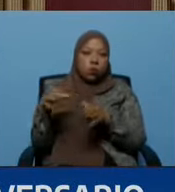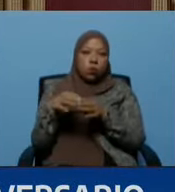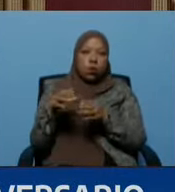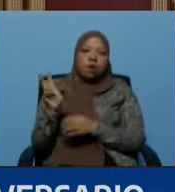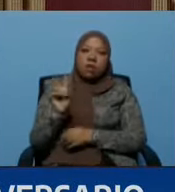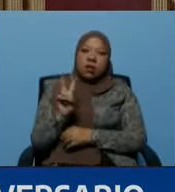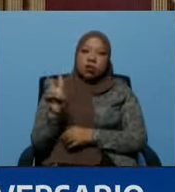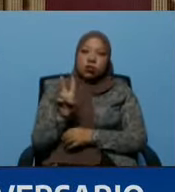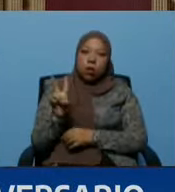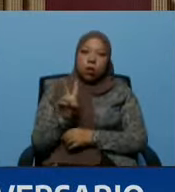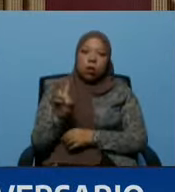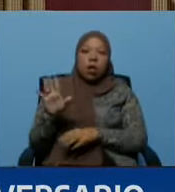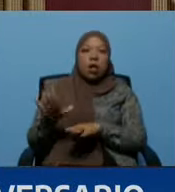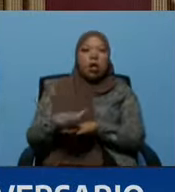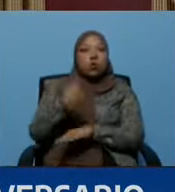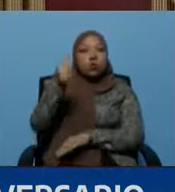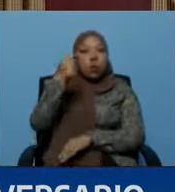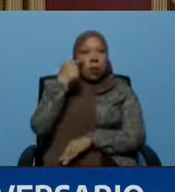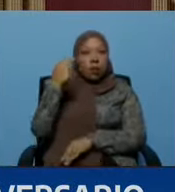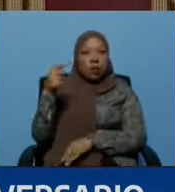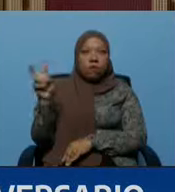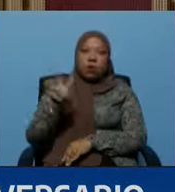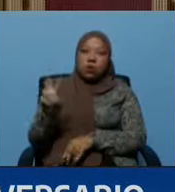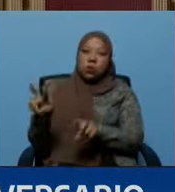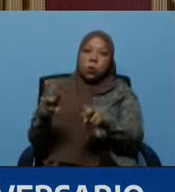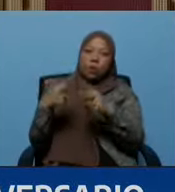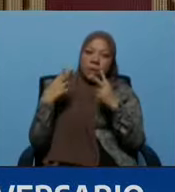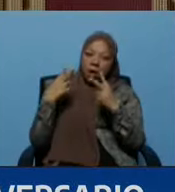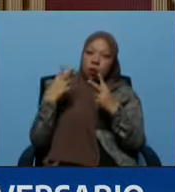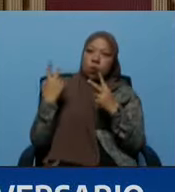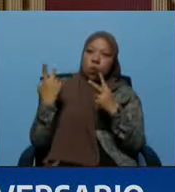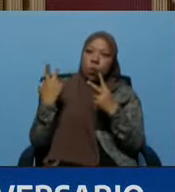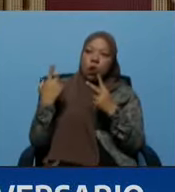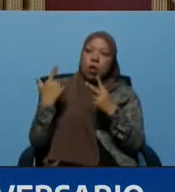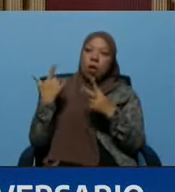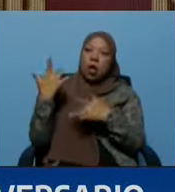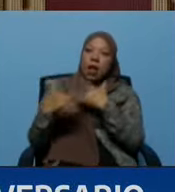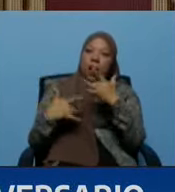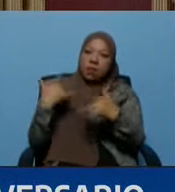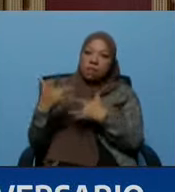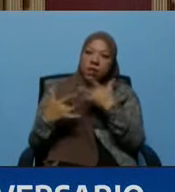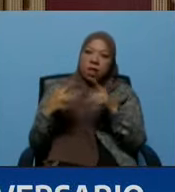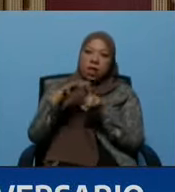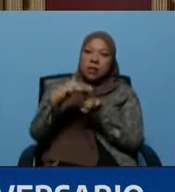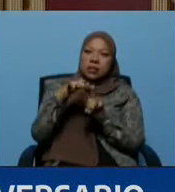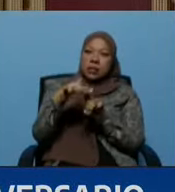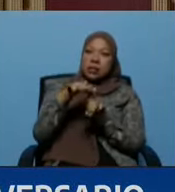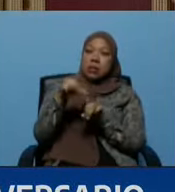de Venezuela y estaban viendo los acontecimientos.